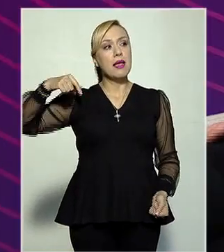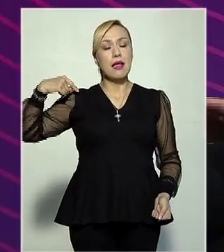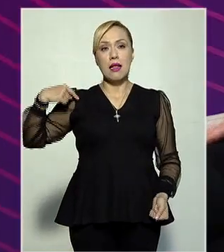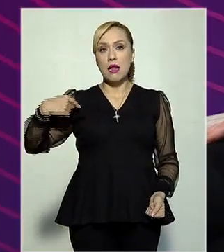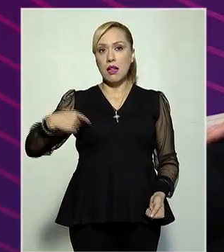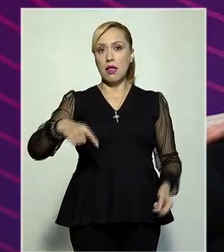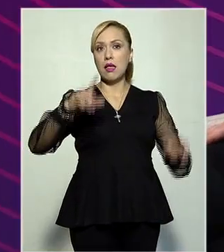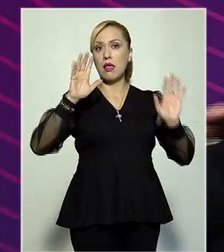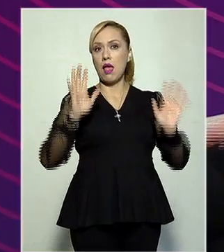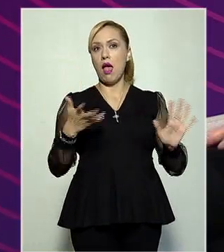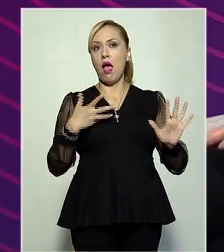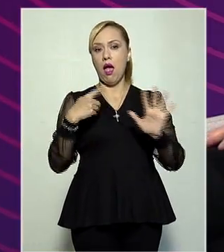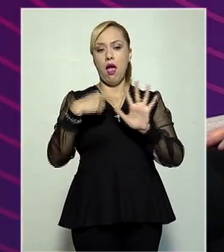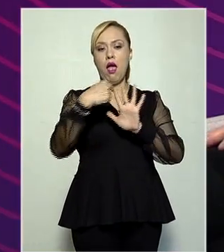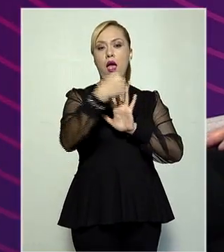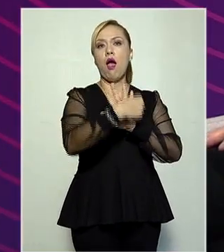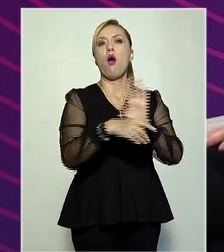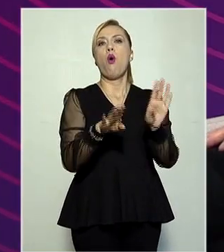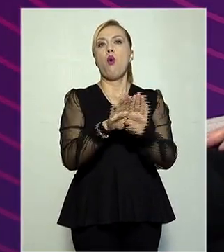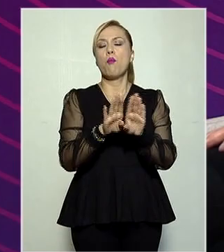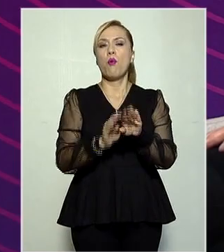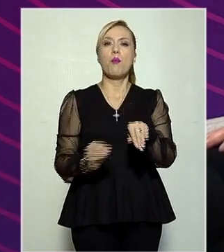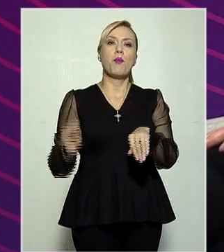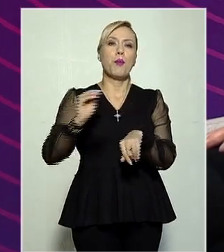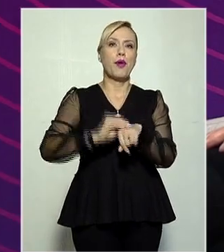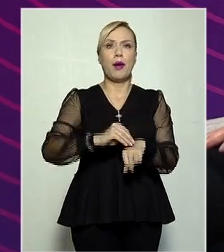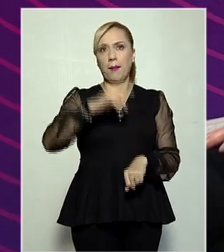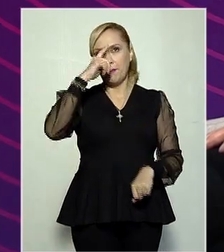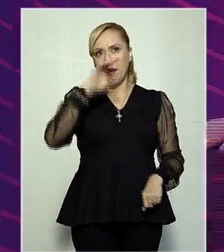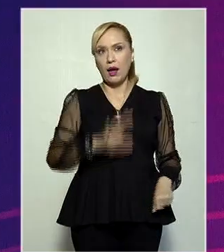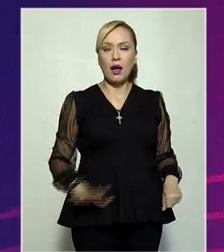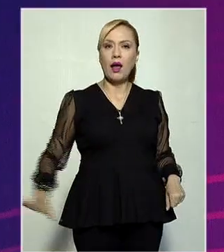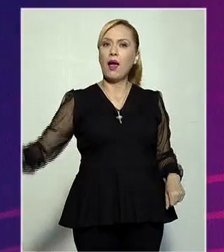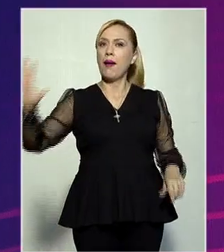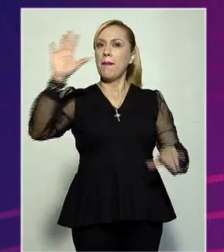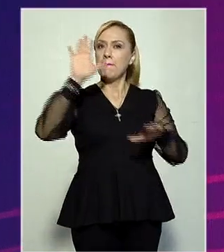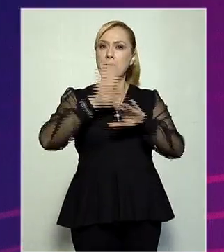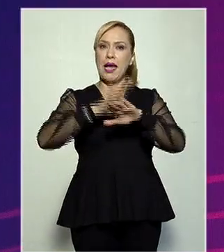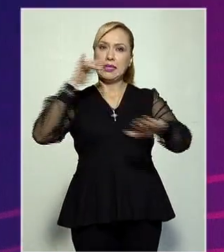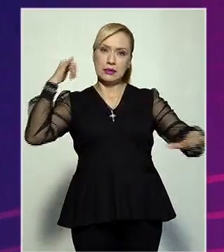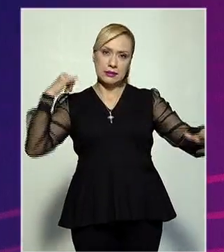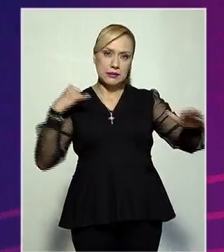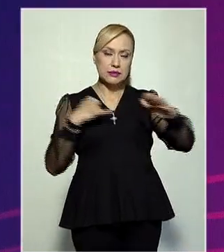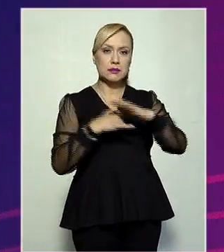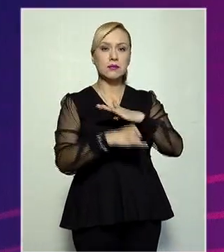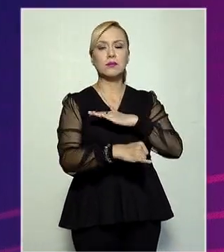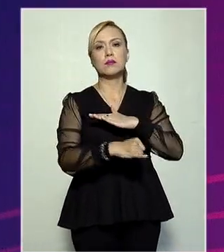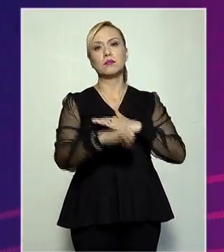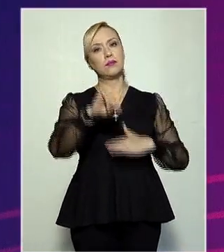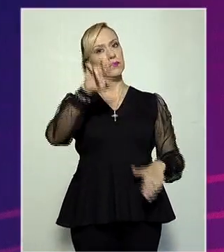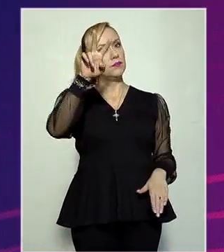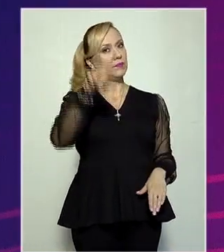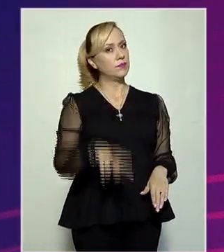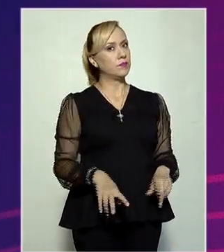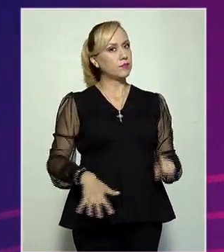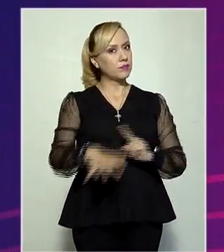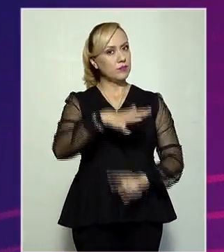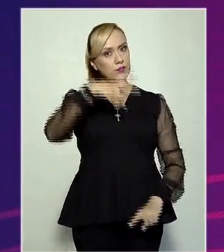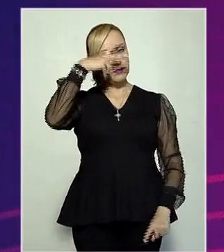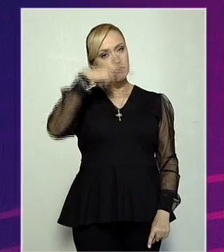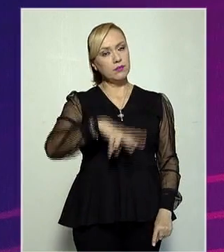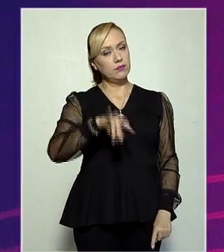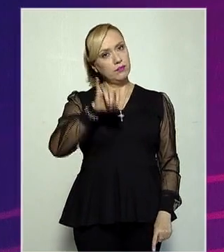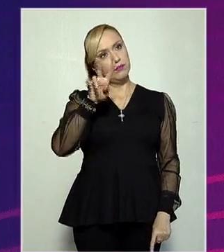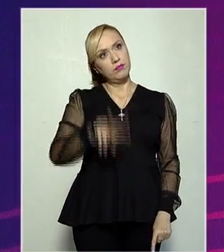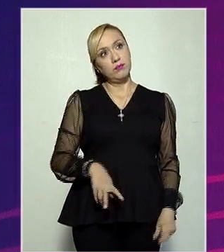los principios rectores, que eso sí se aplican a un como universo mucho más amplio de casos que para efectos del contexto mexicano pues